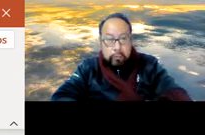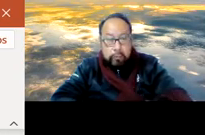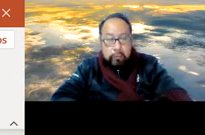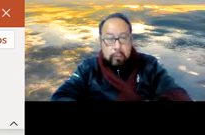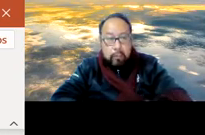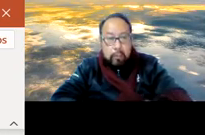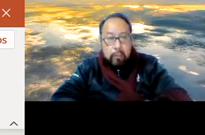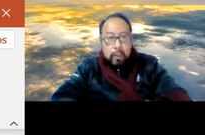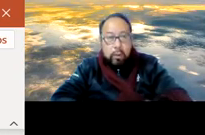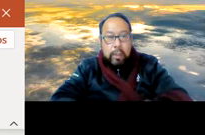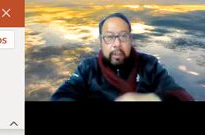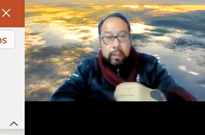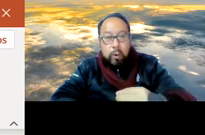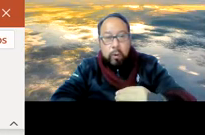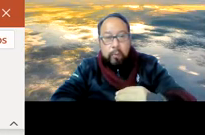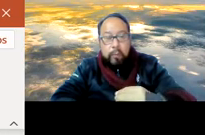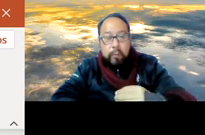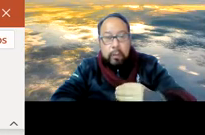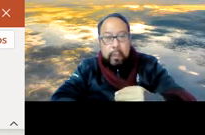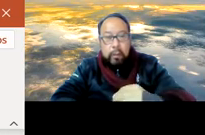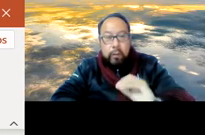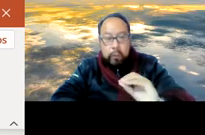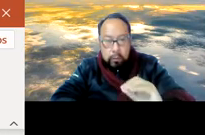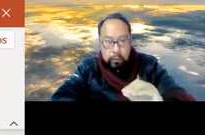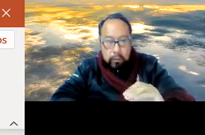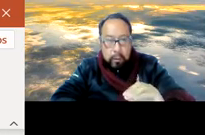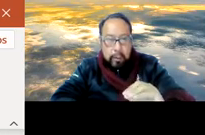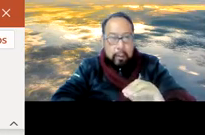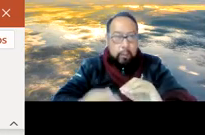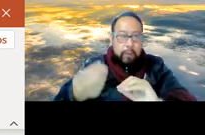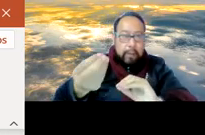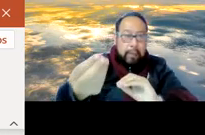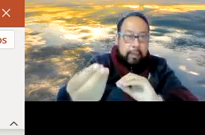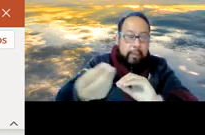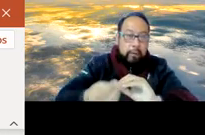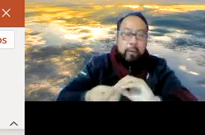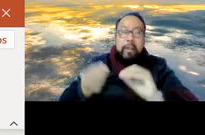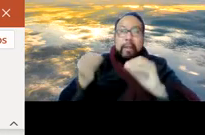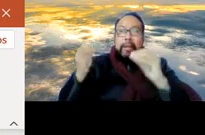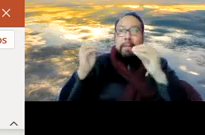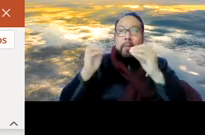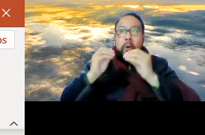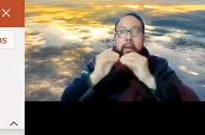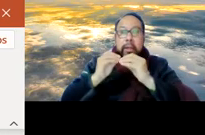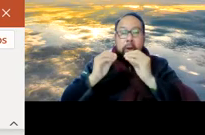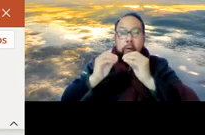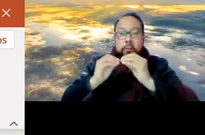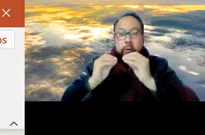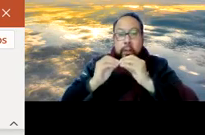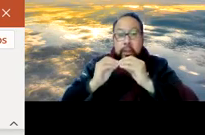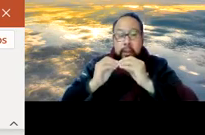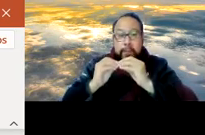tecnológico. Es un artículo técnico, que es muy diferente al clínico. Se